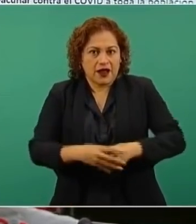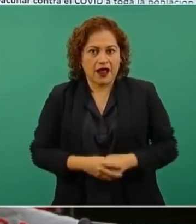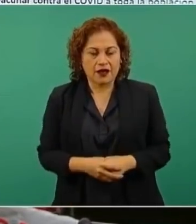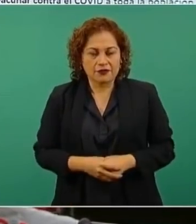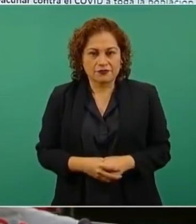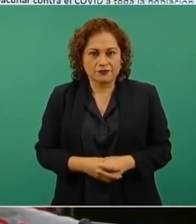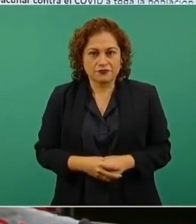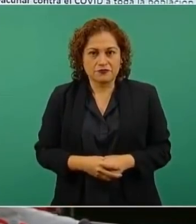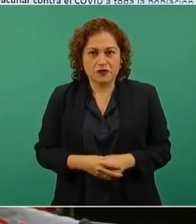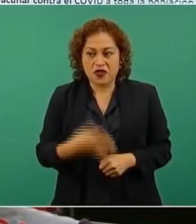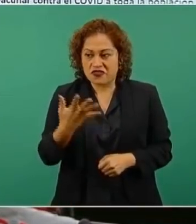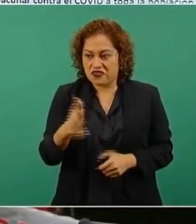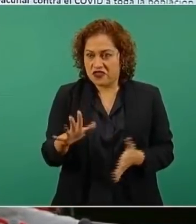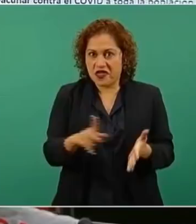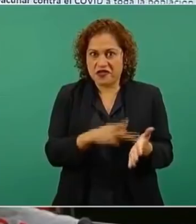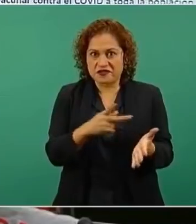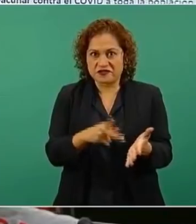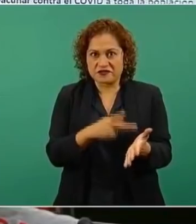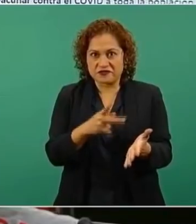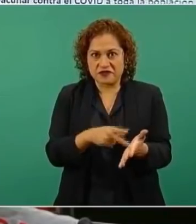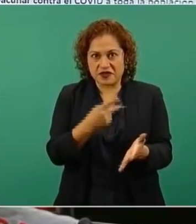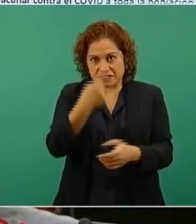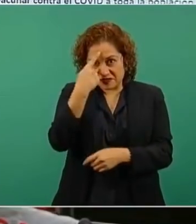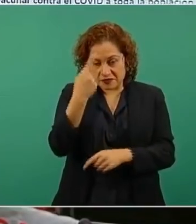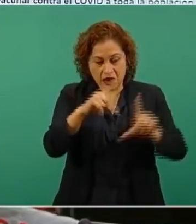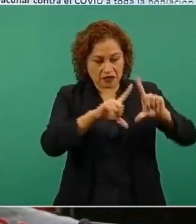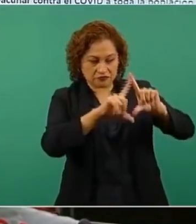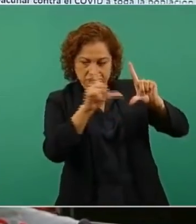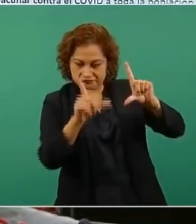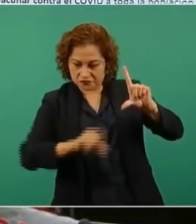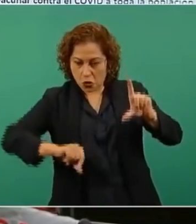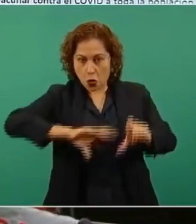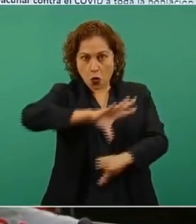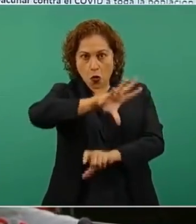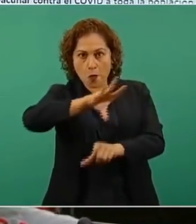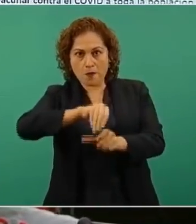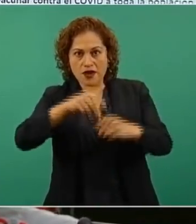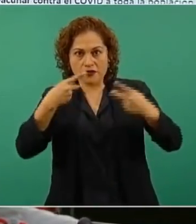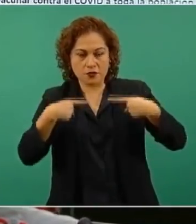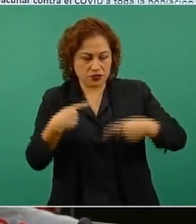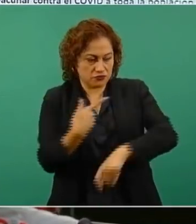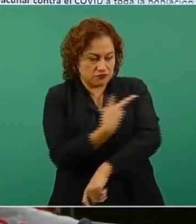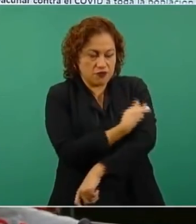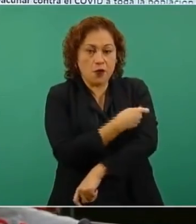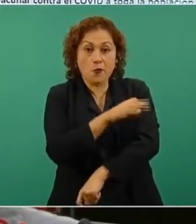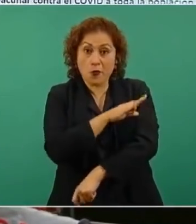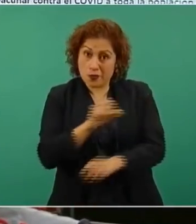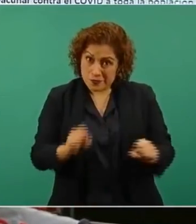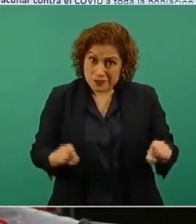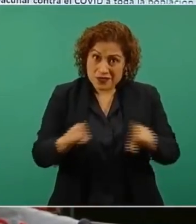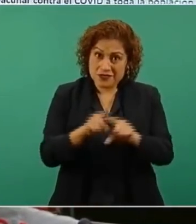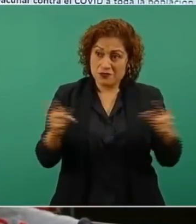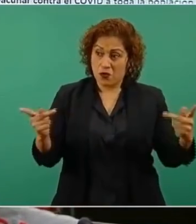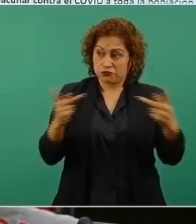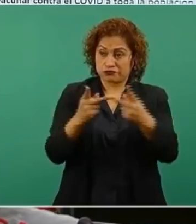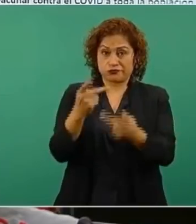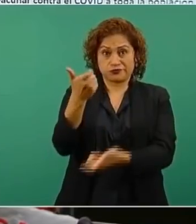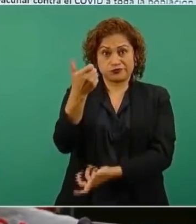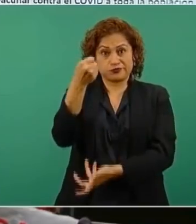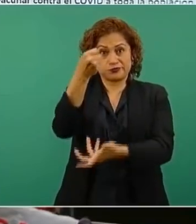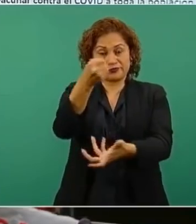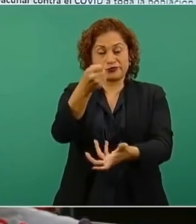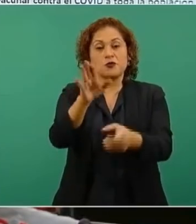vacunación de COVID, de toda la población mexicana. Por eso es tan importante el tema, ¿no? Porque esto se